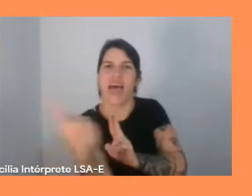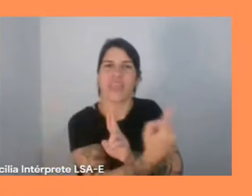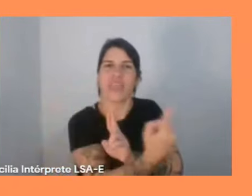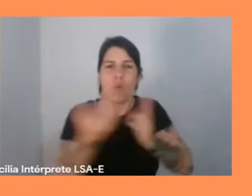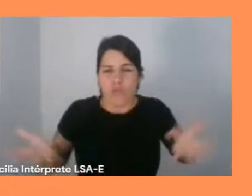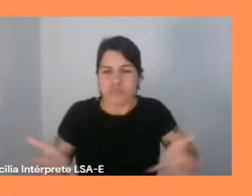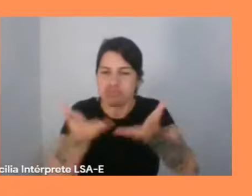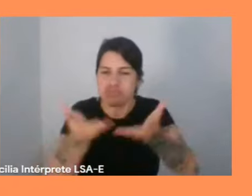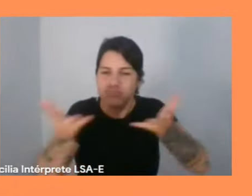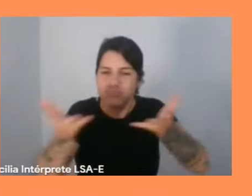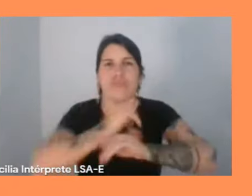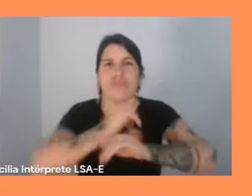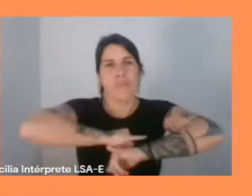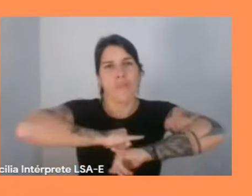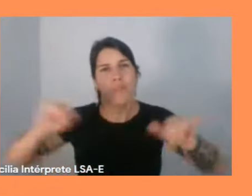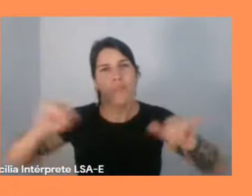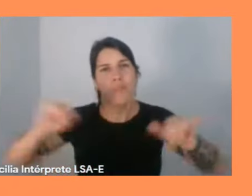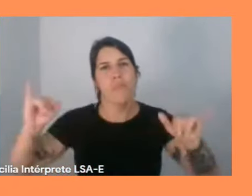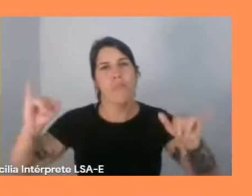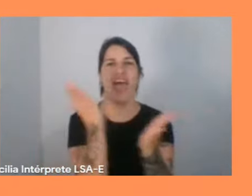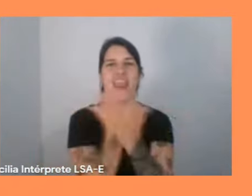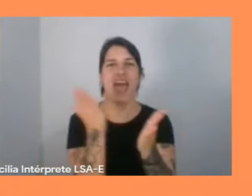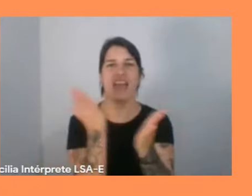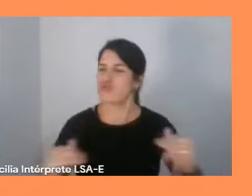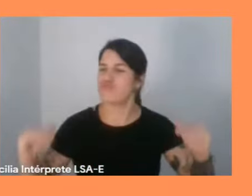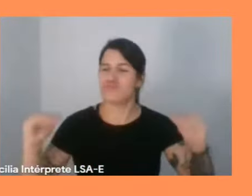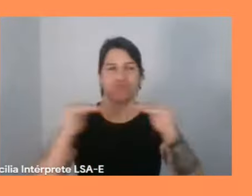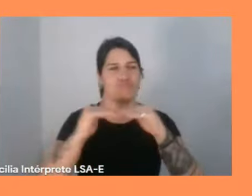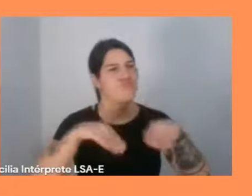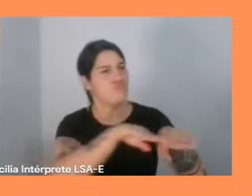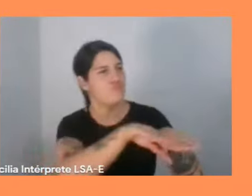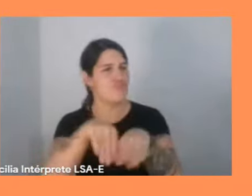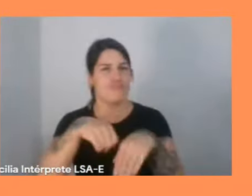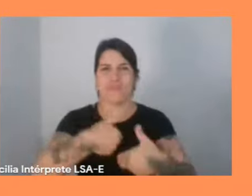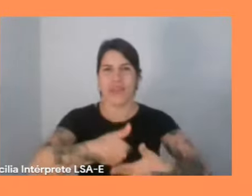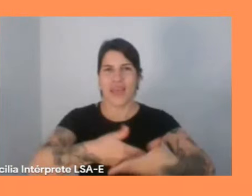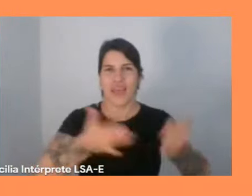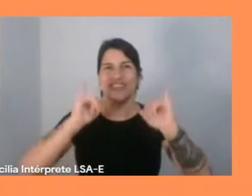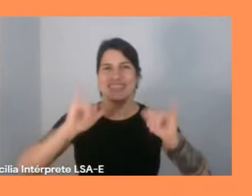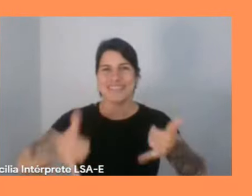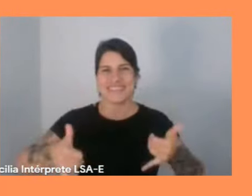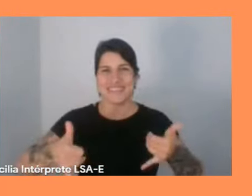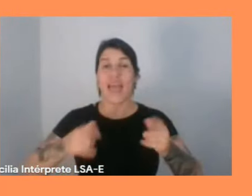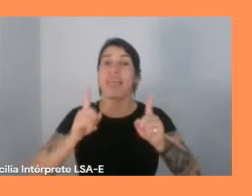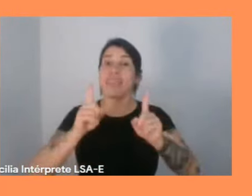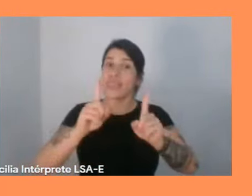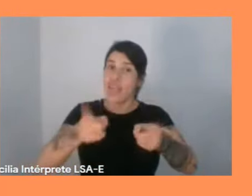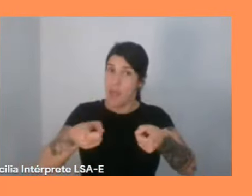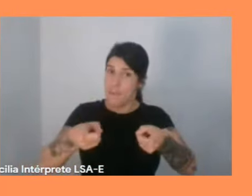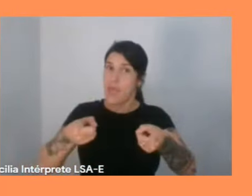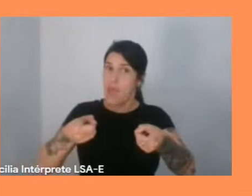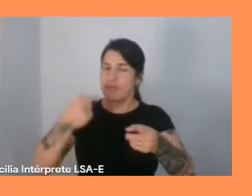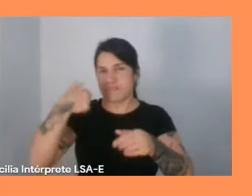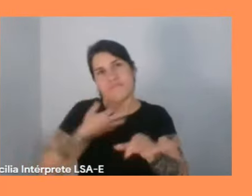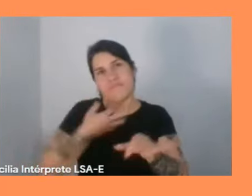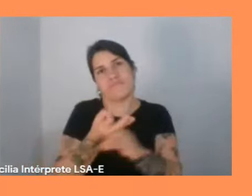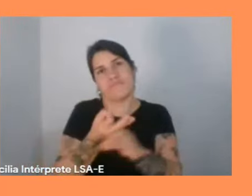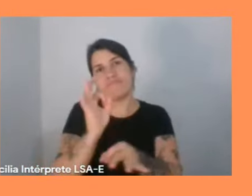existencias. Dentro de ellas, también hay distintas formas de valorar y vivir los